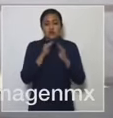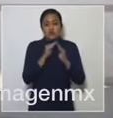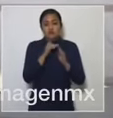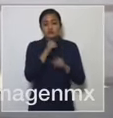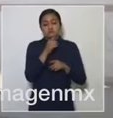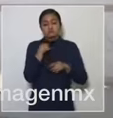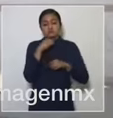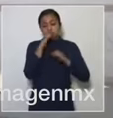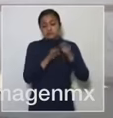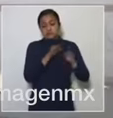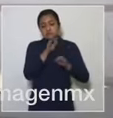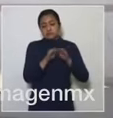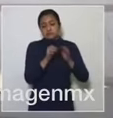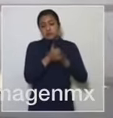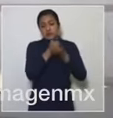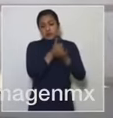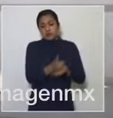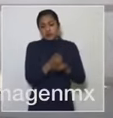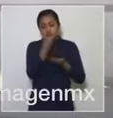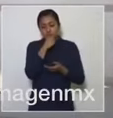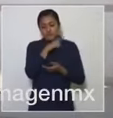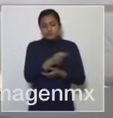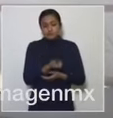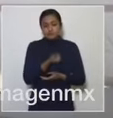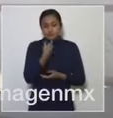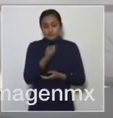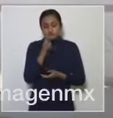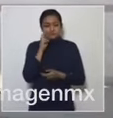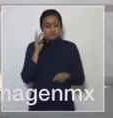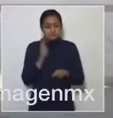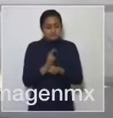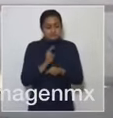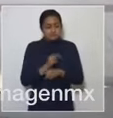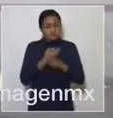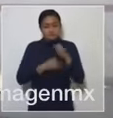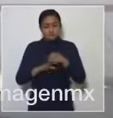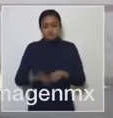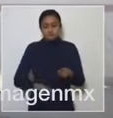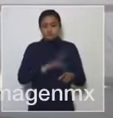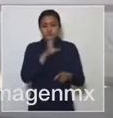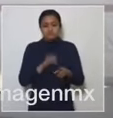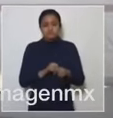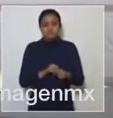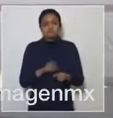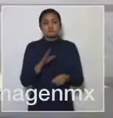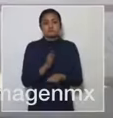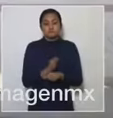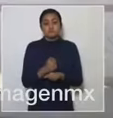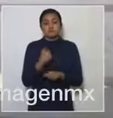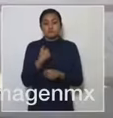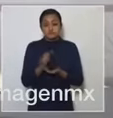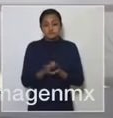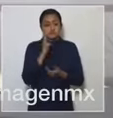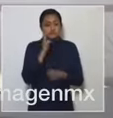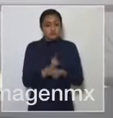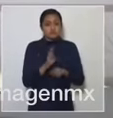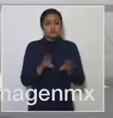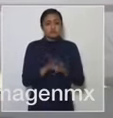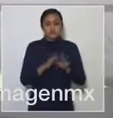estamos dando seguimiento y todo nuestro sistema de cerco epidemiológico está actuando para ver los